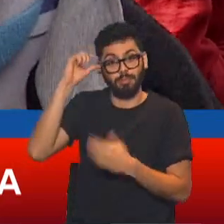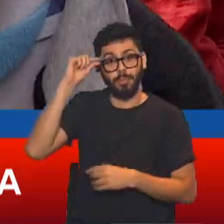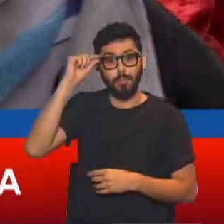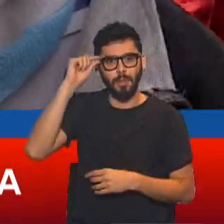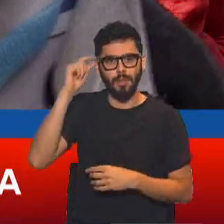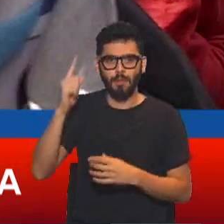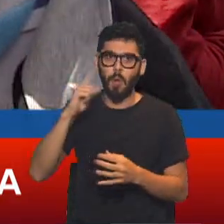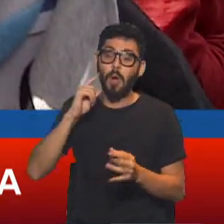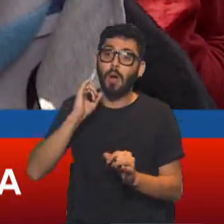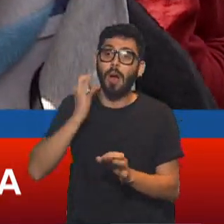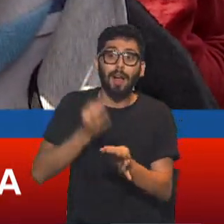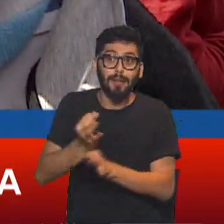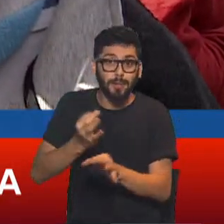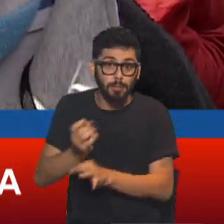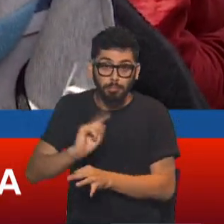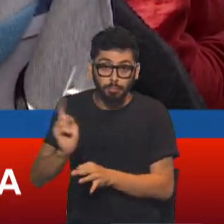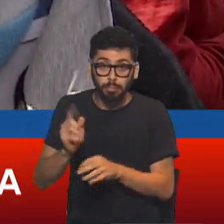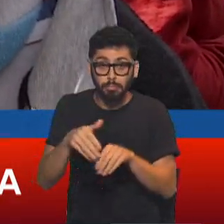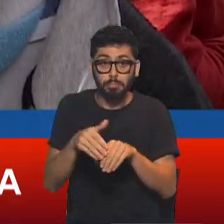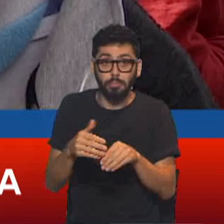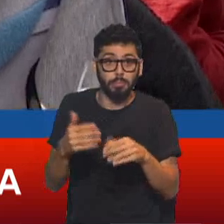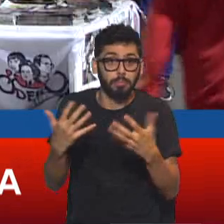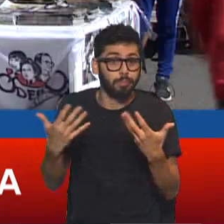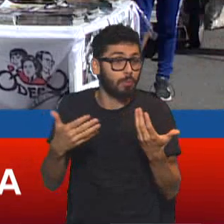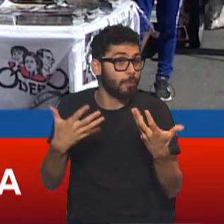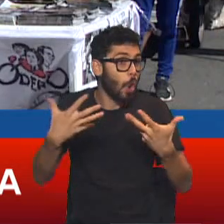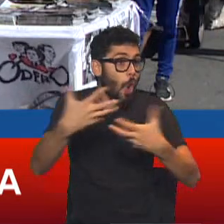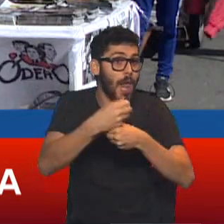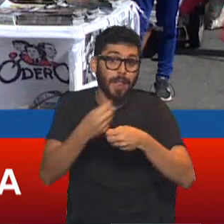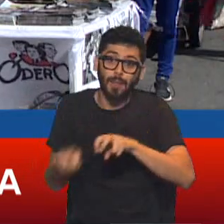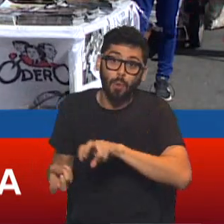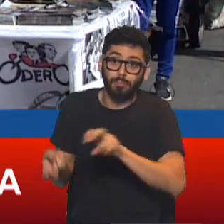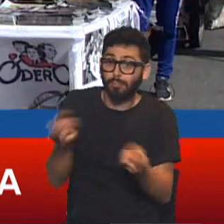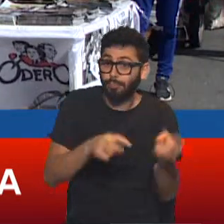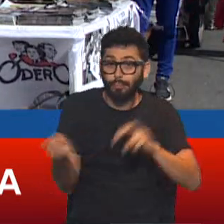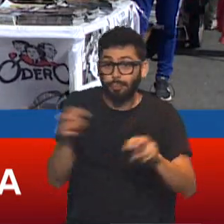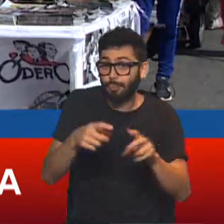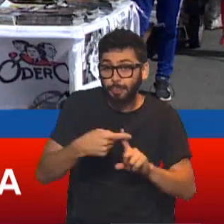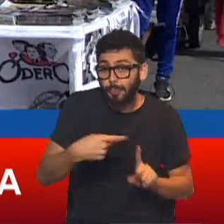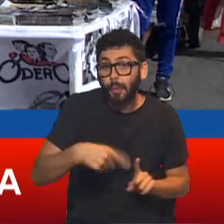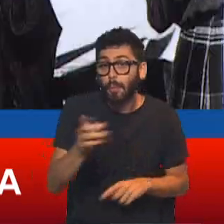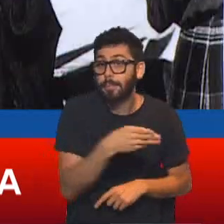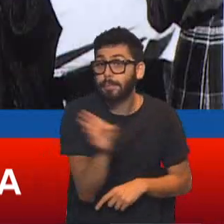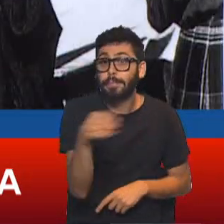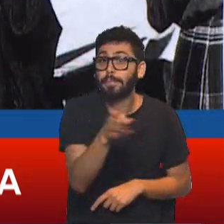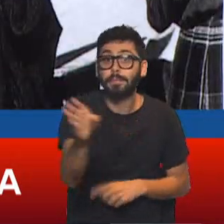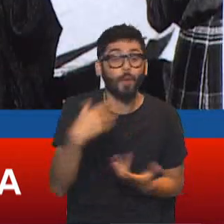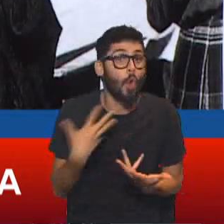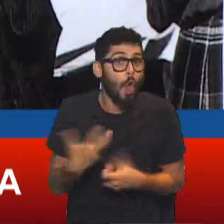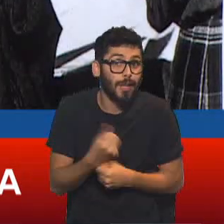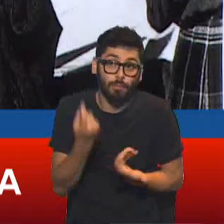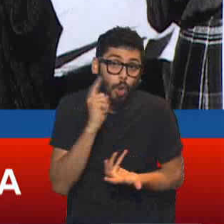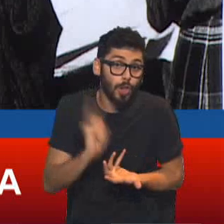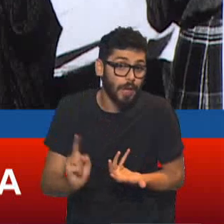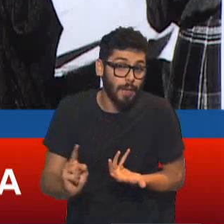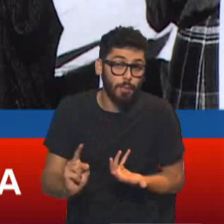Dejaron de dar clases, nos subimos al colectivo que encontrábamos, íbamos a parar a cualquier lado, apenas sabíamos viajar en colectivo